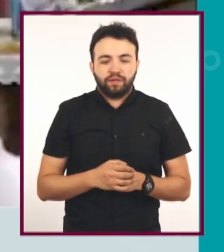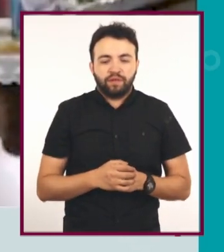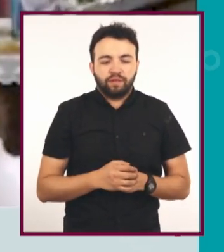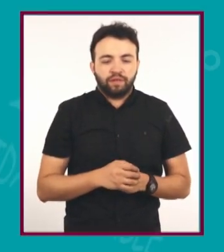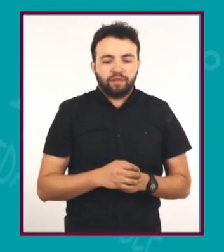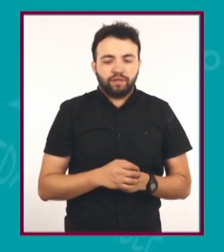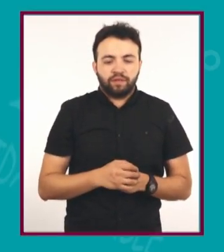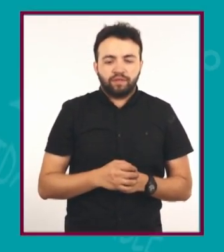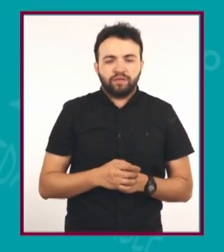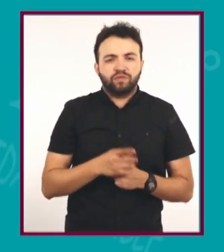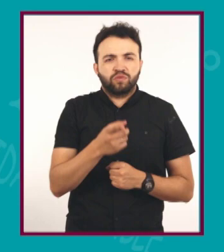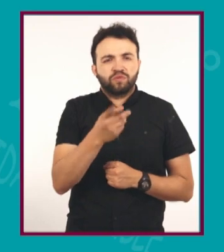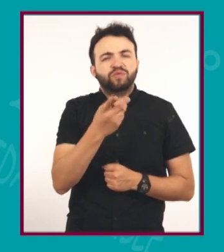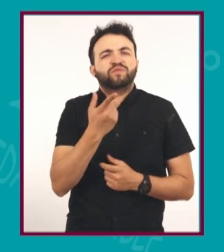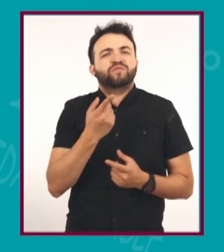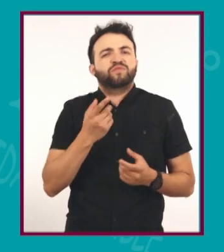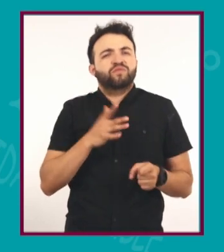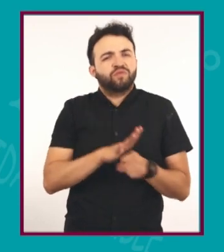de la universidad.